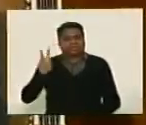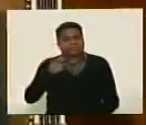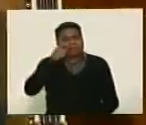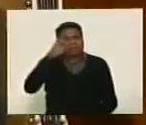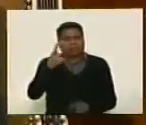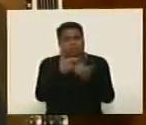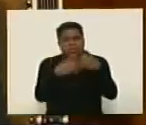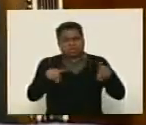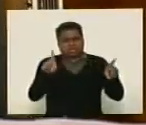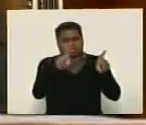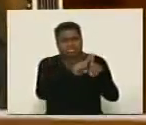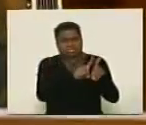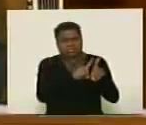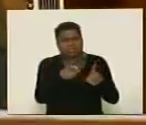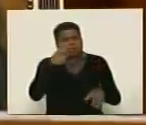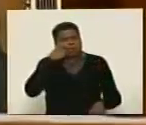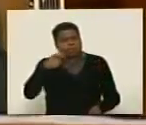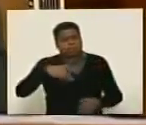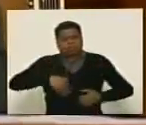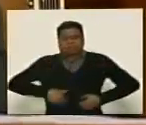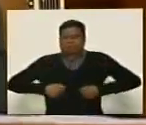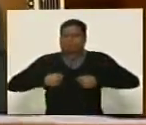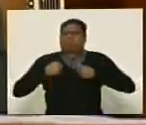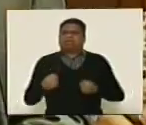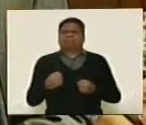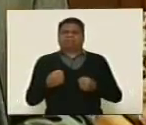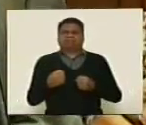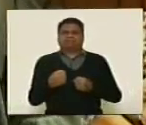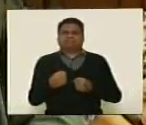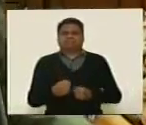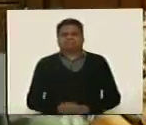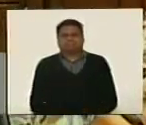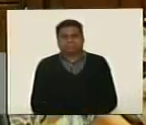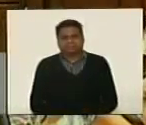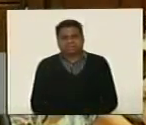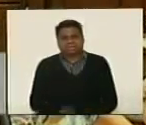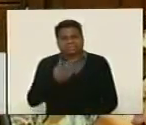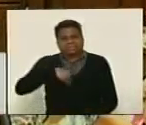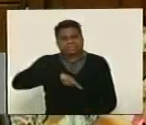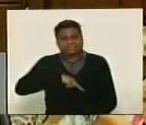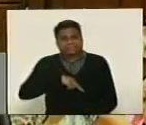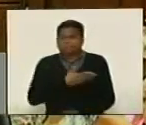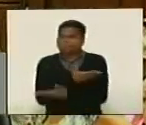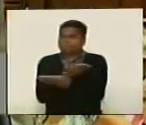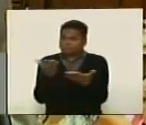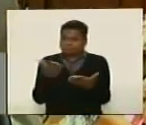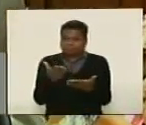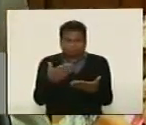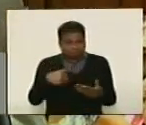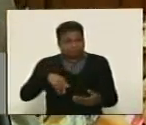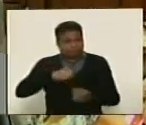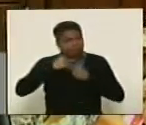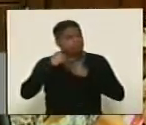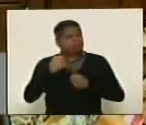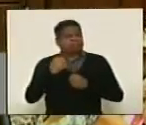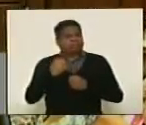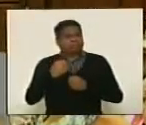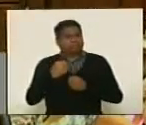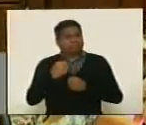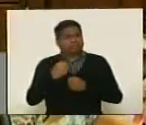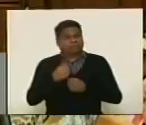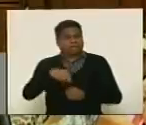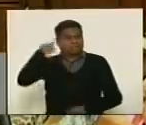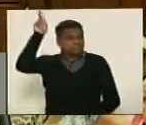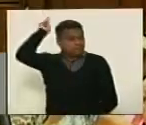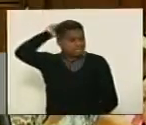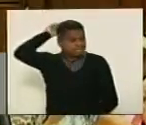dignos, por los pueblos valientes. Y nosotros somos de esa estirpe, de la estirpe de Guaycaipuro,